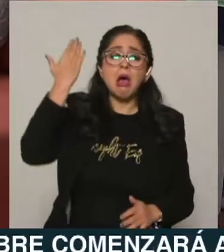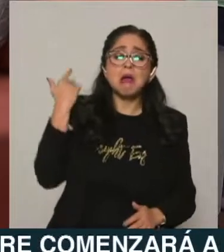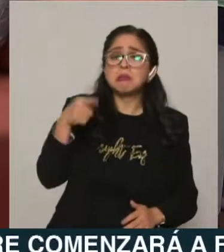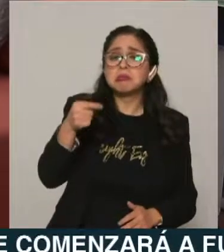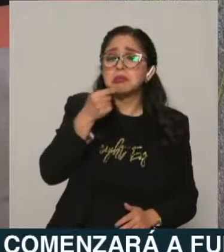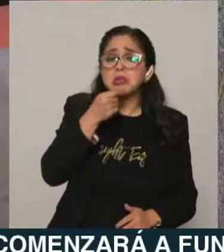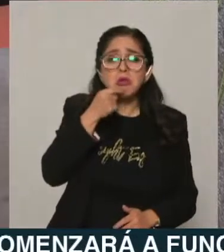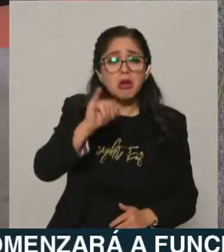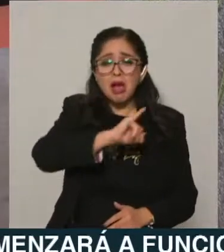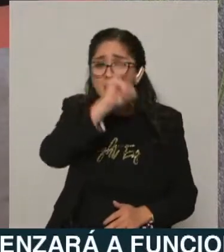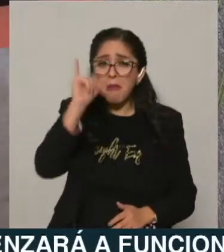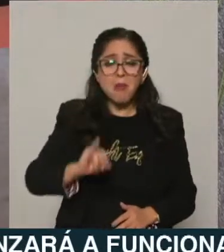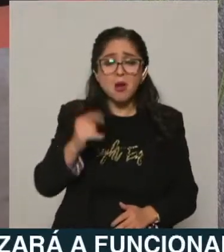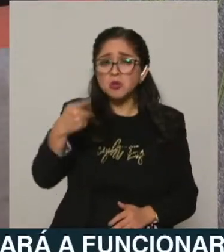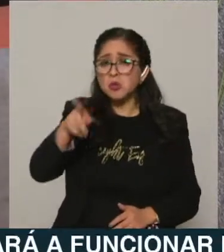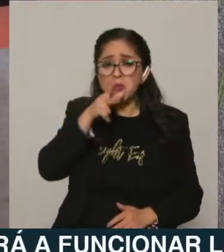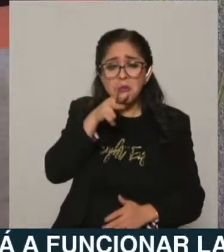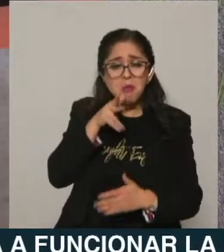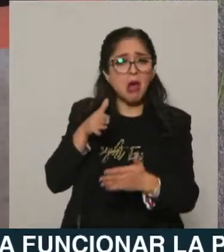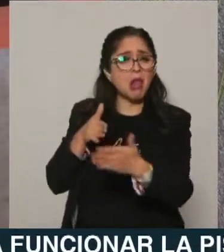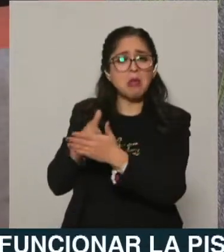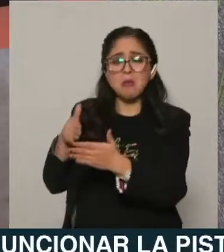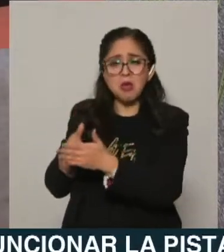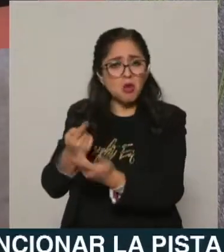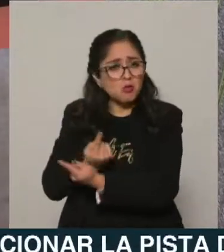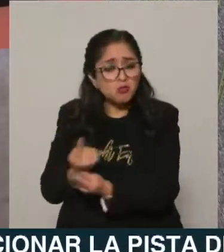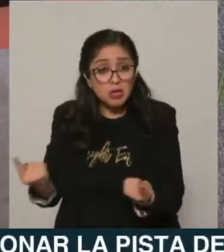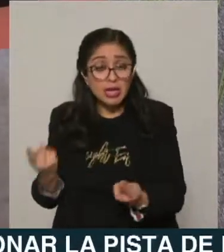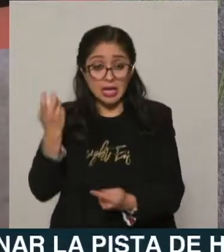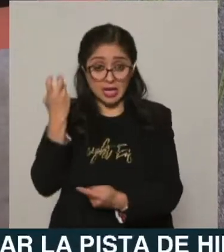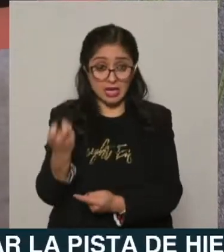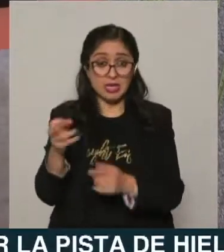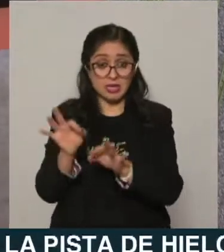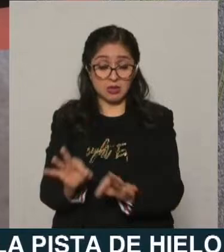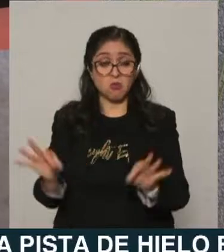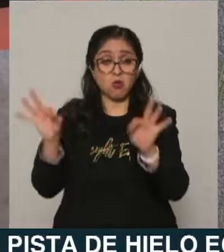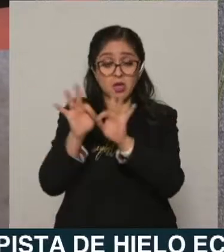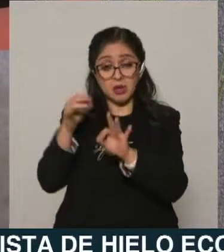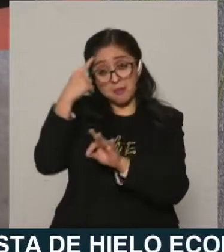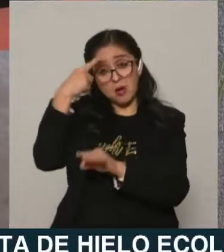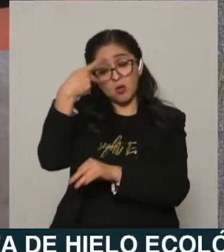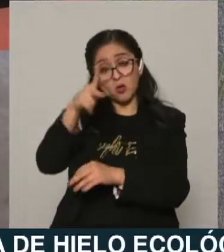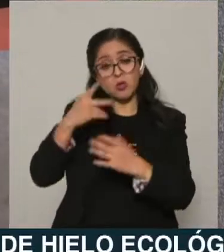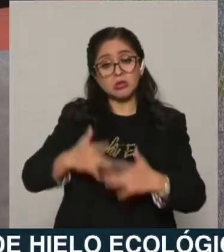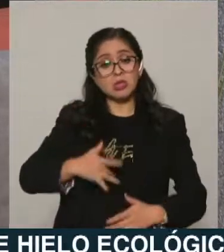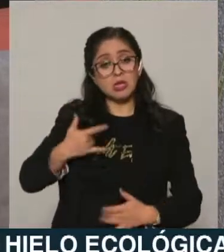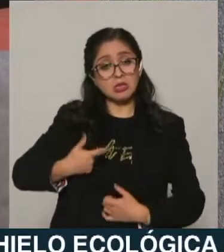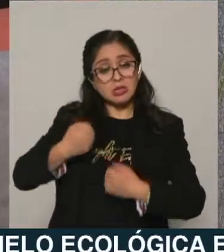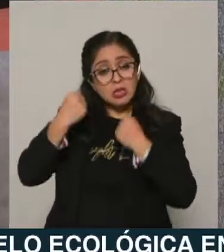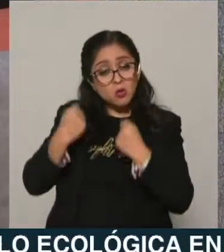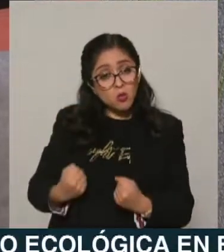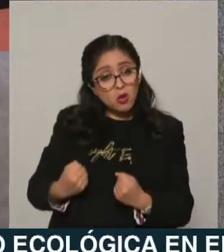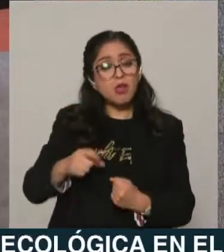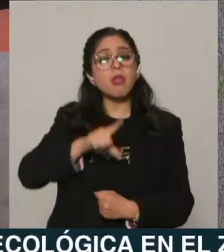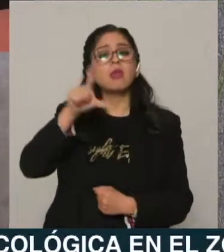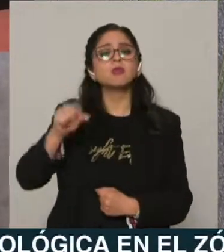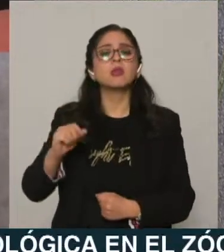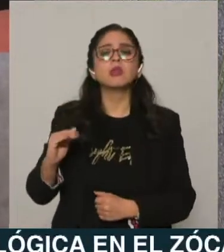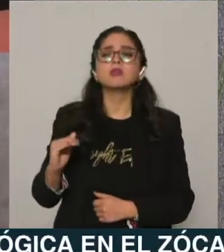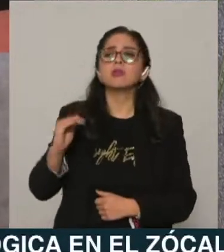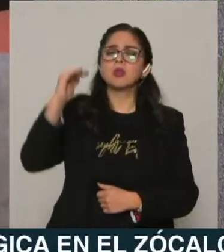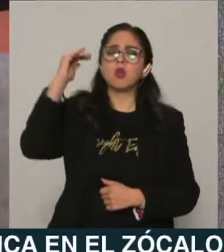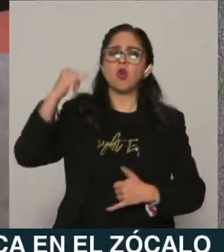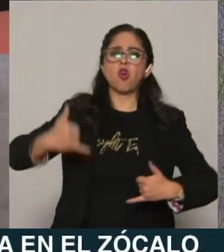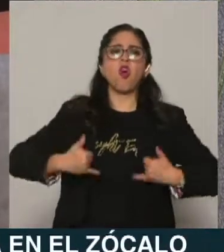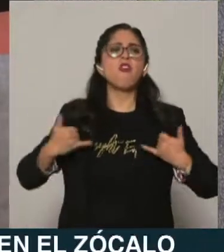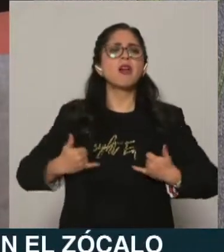ningún límite desde pequeños. Y que estos límites también son por tu seguridad, también son para ponerte a salvo. Y llegan a la adolescencia y se vuelven circunstancias en donde ya empiezan